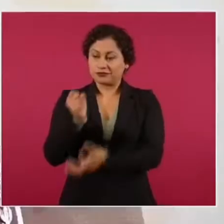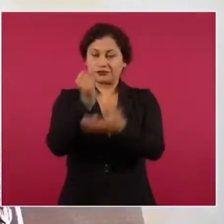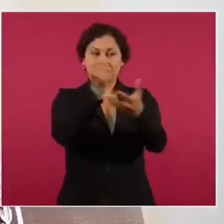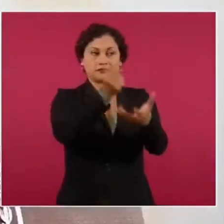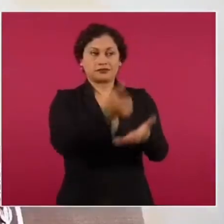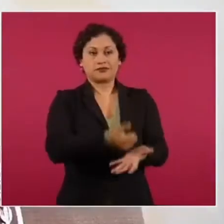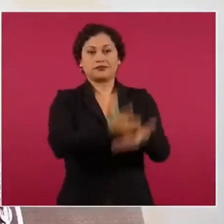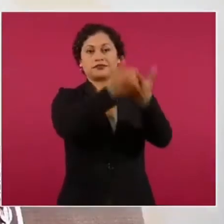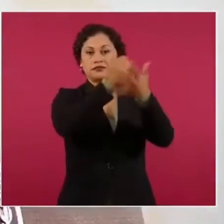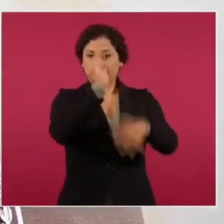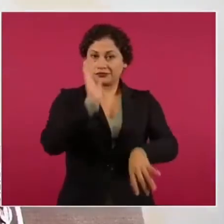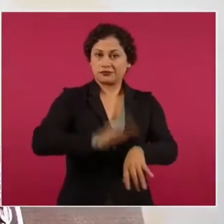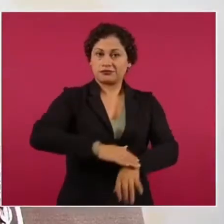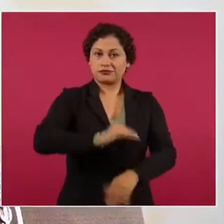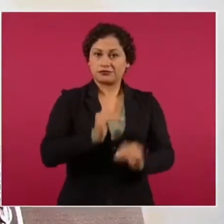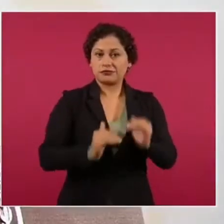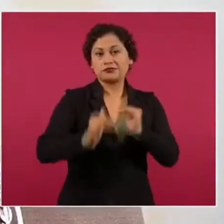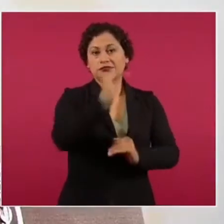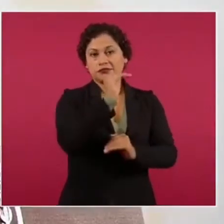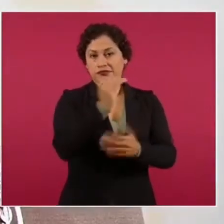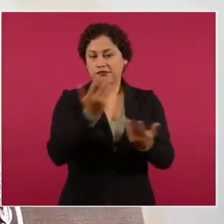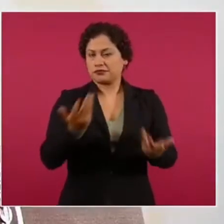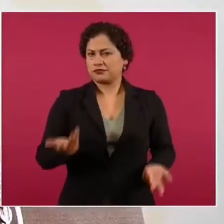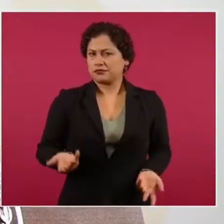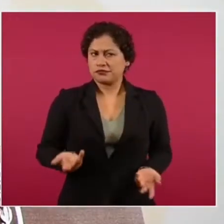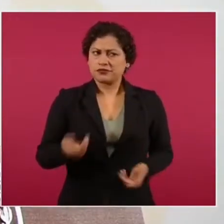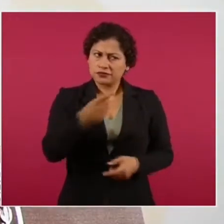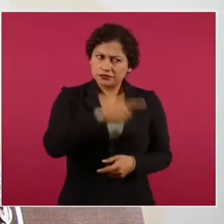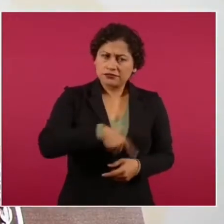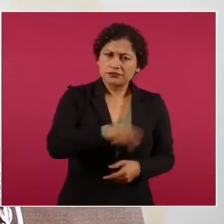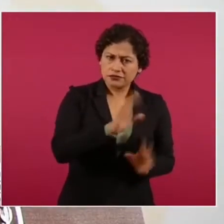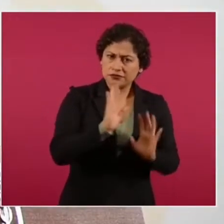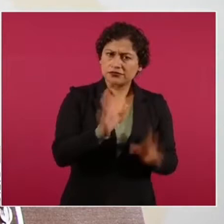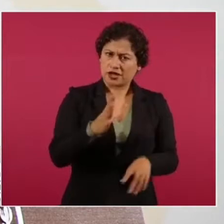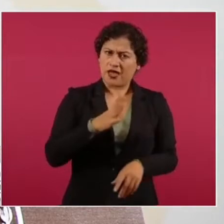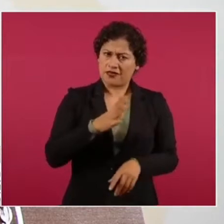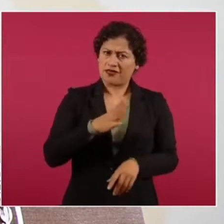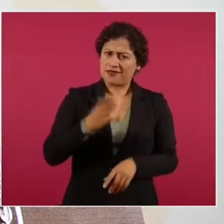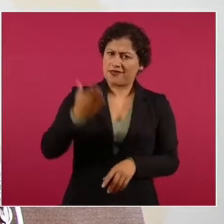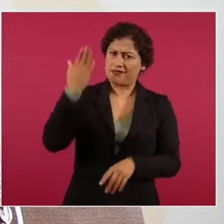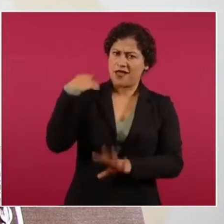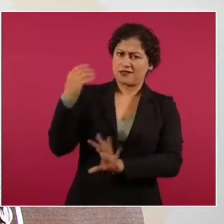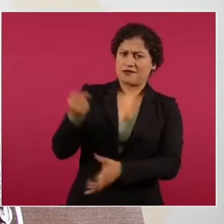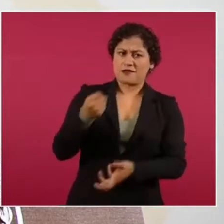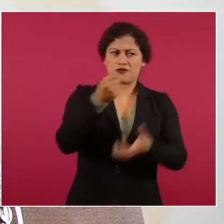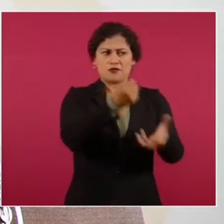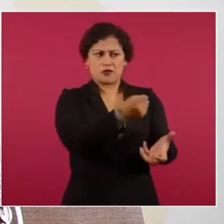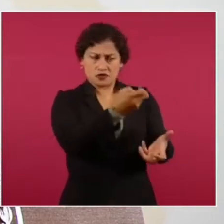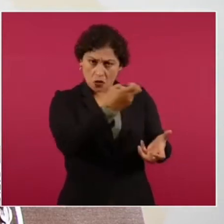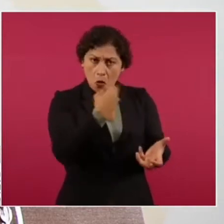Sí, claro, ellos deberían de utilizar su presupuesto